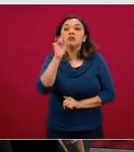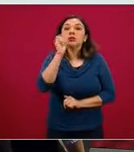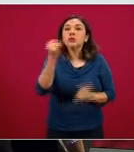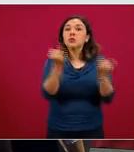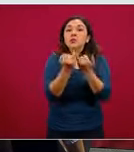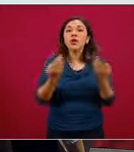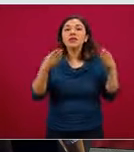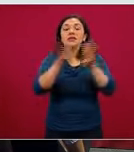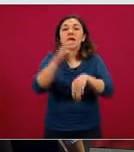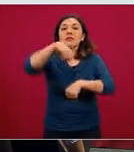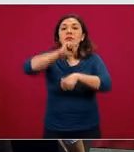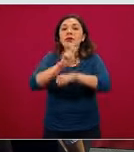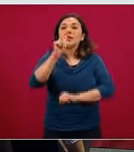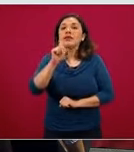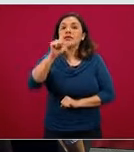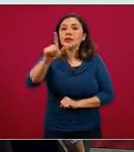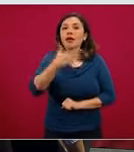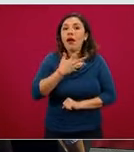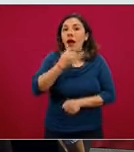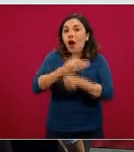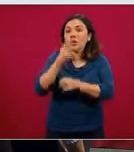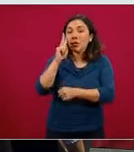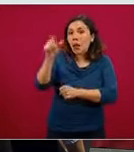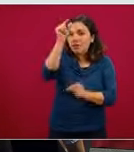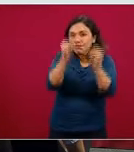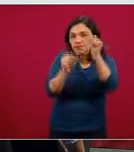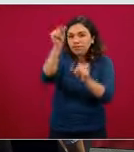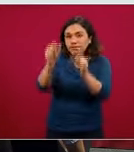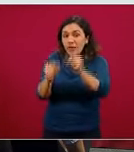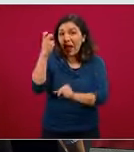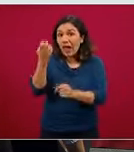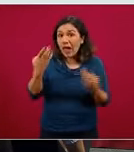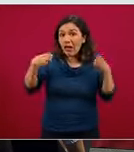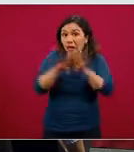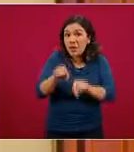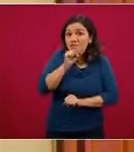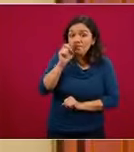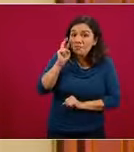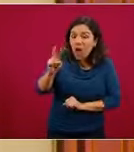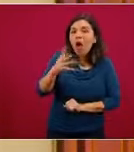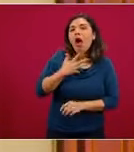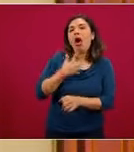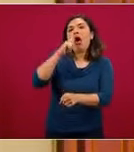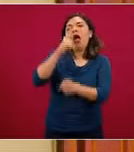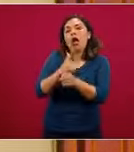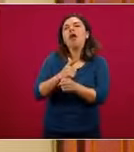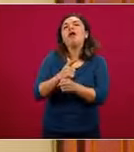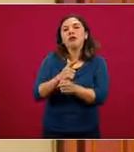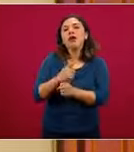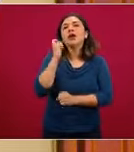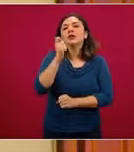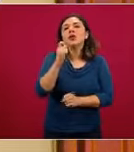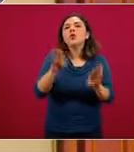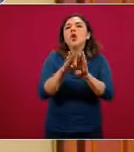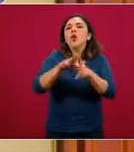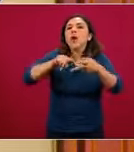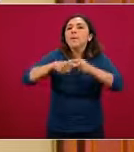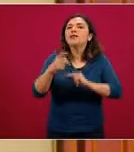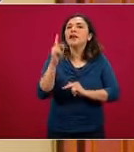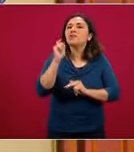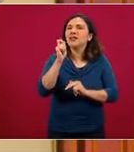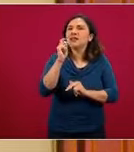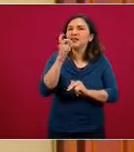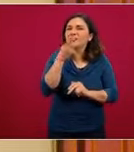cerrando la semana 37, que es la que está graficada, y con este cierre también se confirma el descenso que hubo